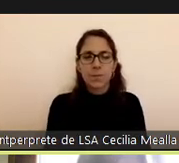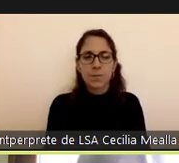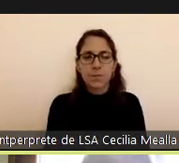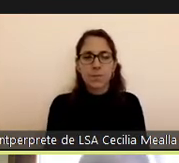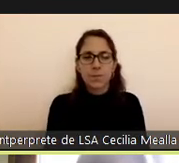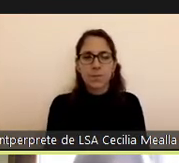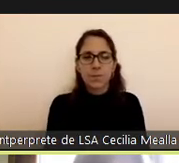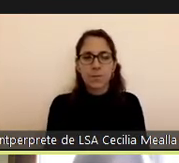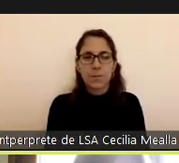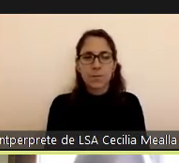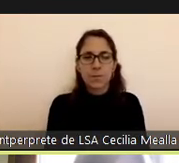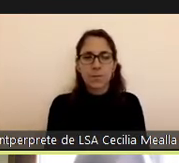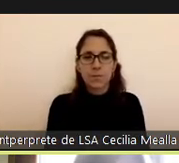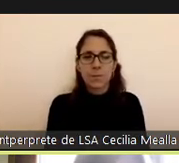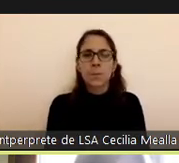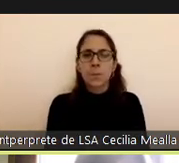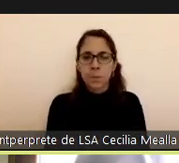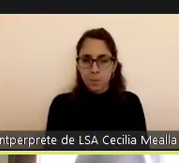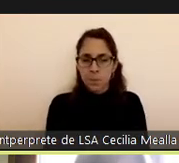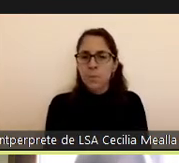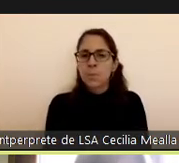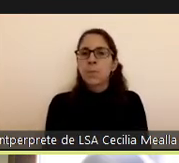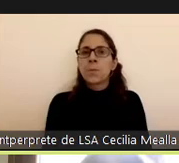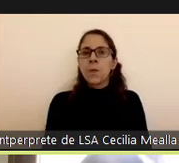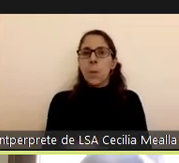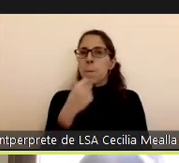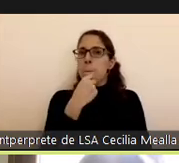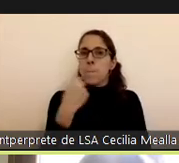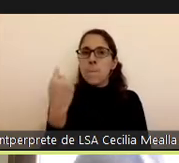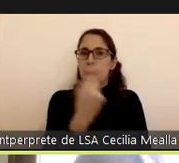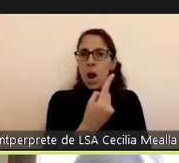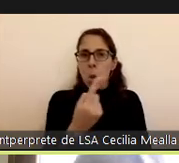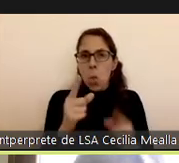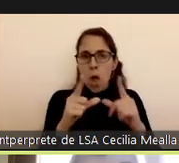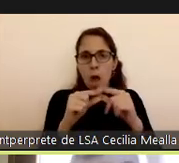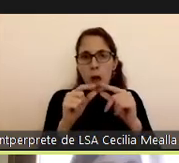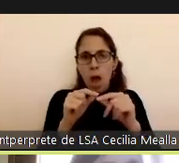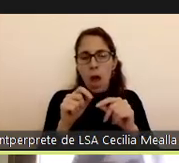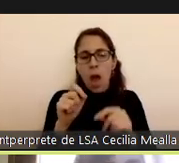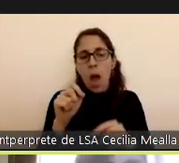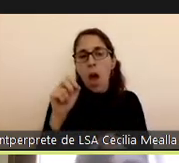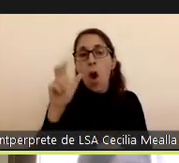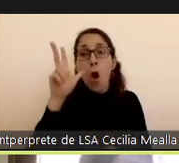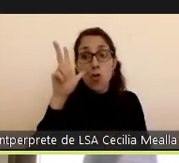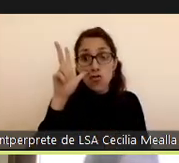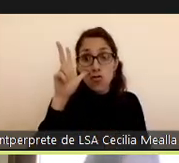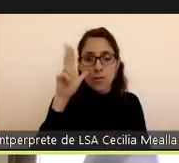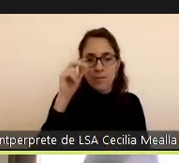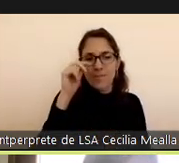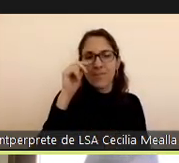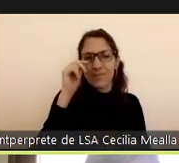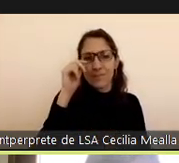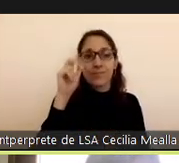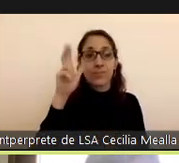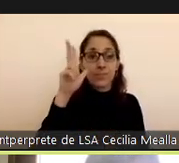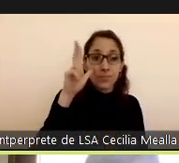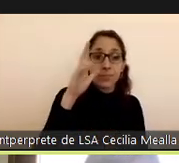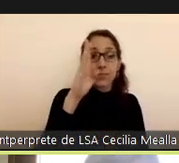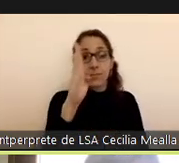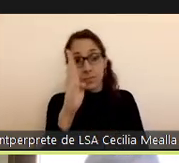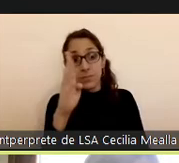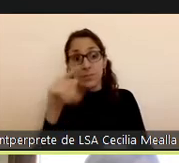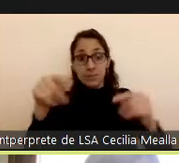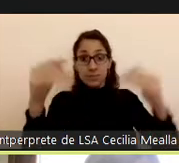Entonces, vamos a la pregunta entonces 8b, ¿sí? Acá ya tienen que observar, en